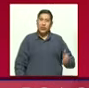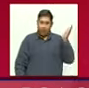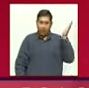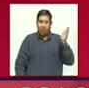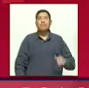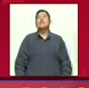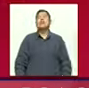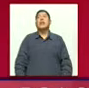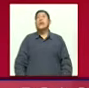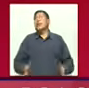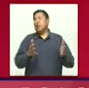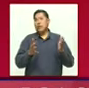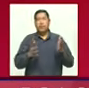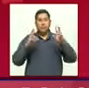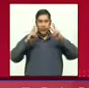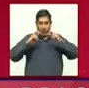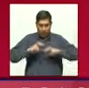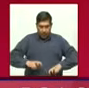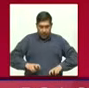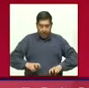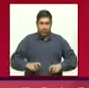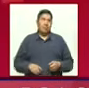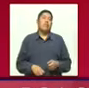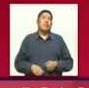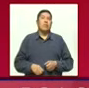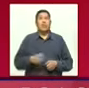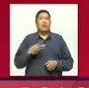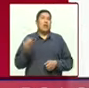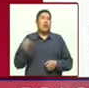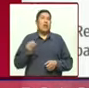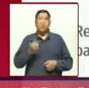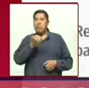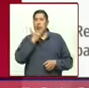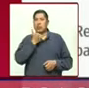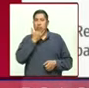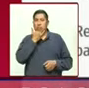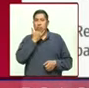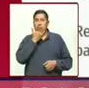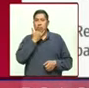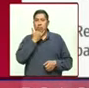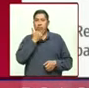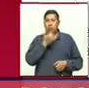Ahí está, para que revisemos. Para que podamos revisar, por favor.